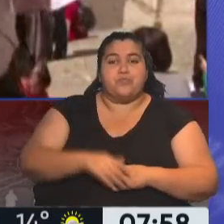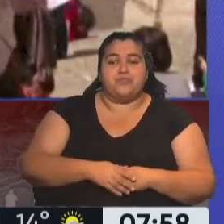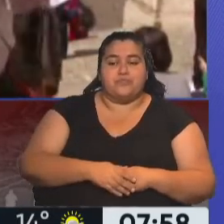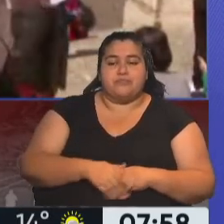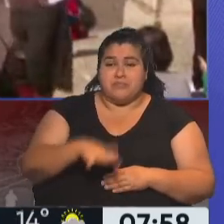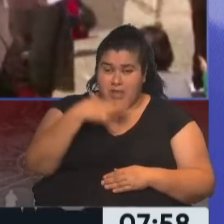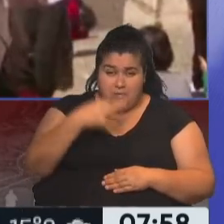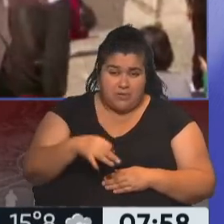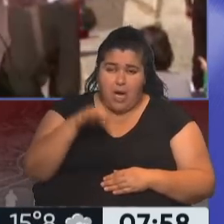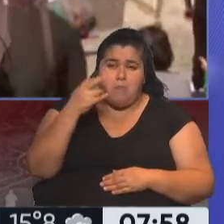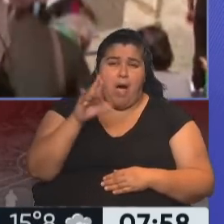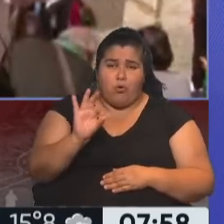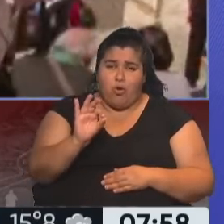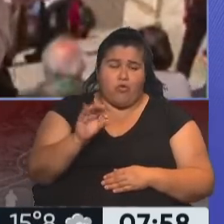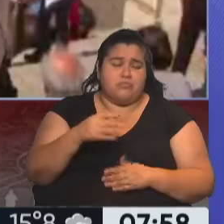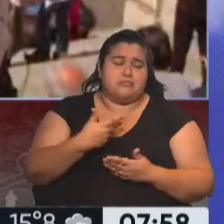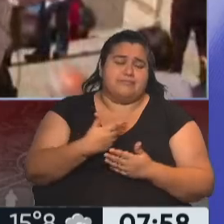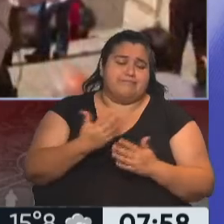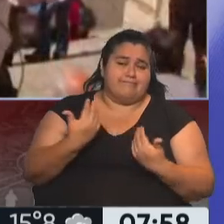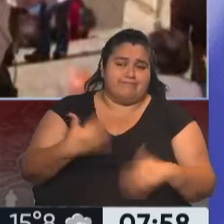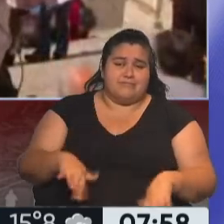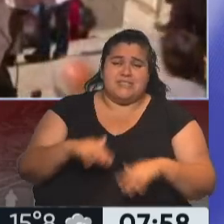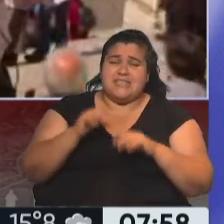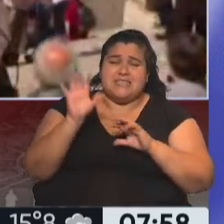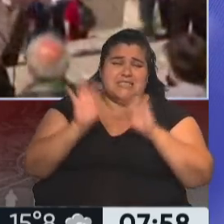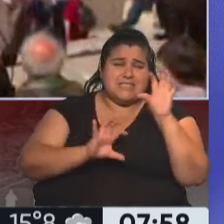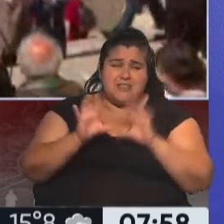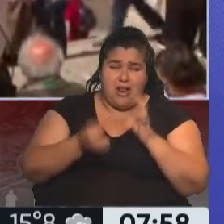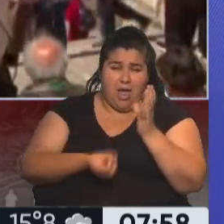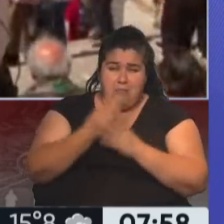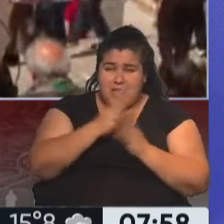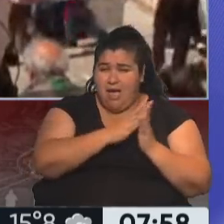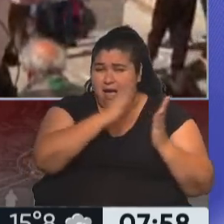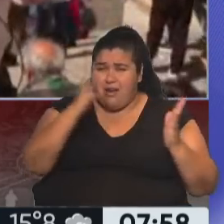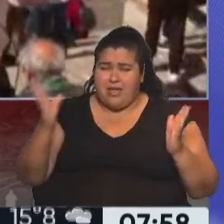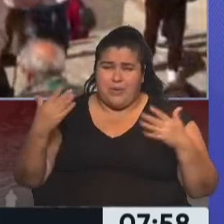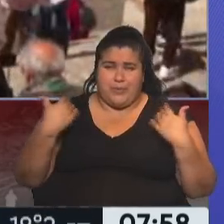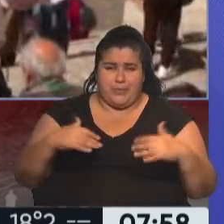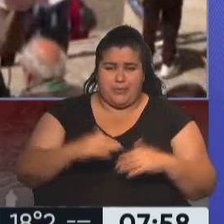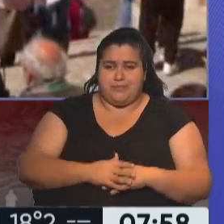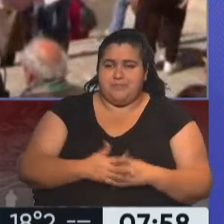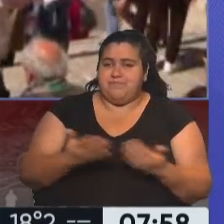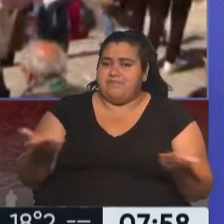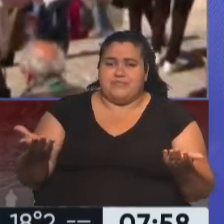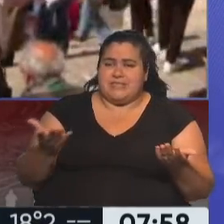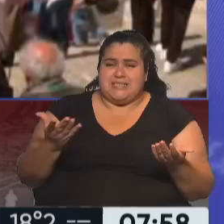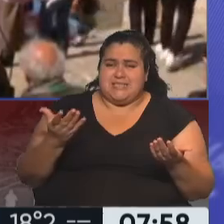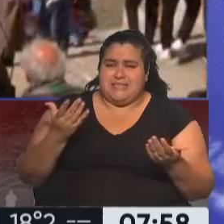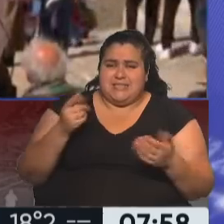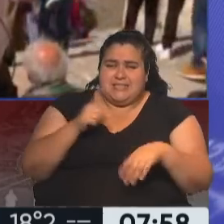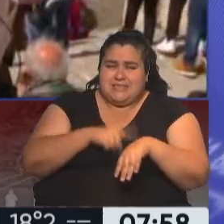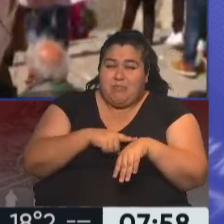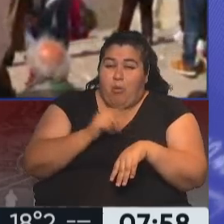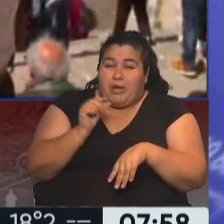Créeme, Pablo, que tuvimos problemas de señal toda la mañana y no teníamos más de 10 segundos de